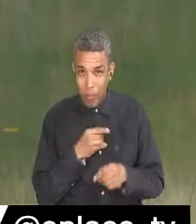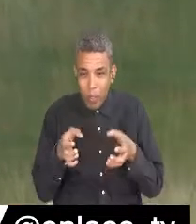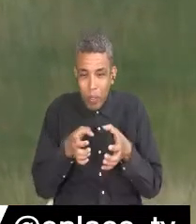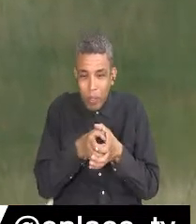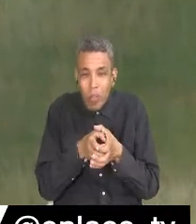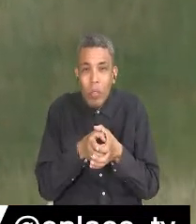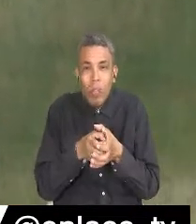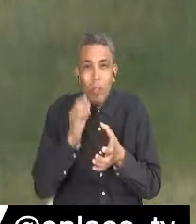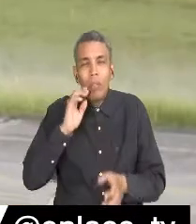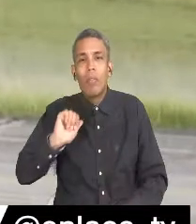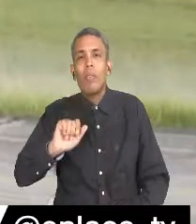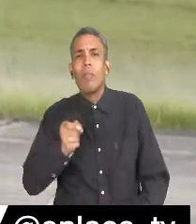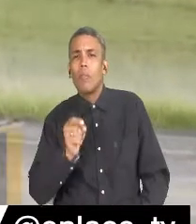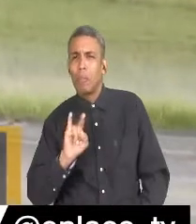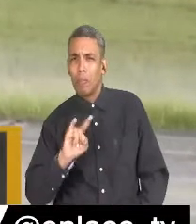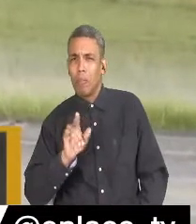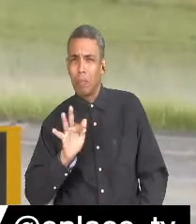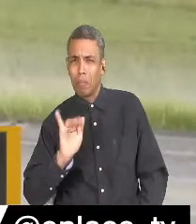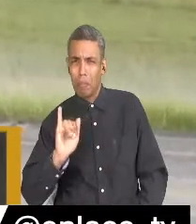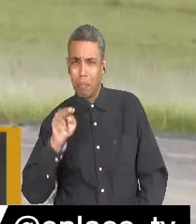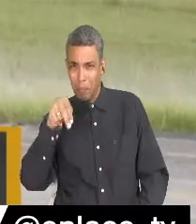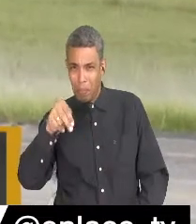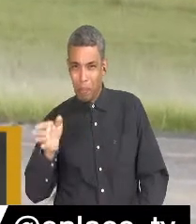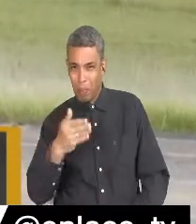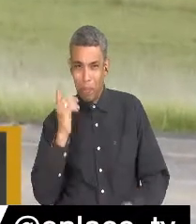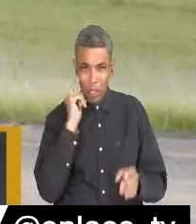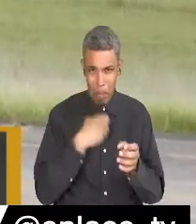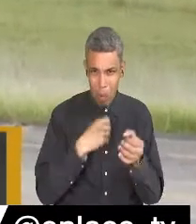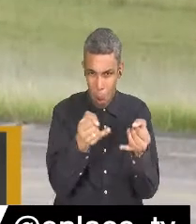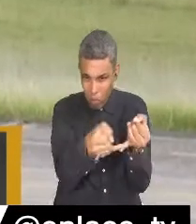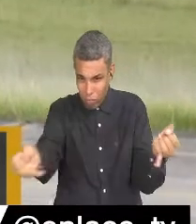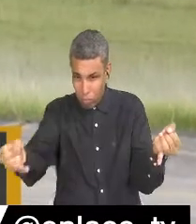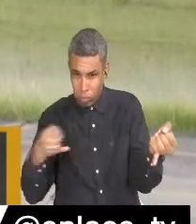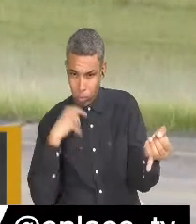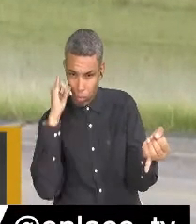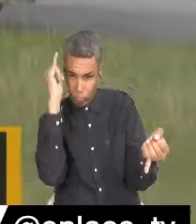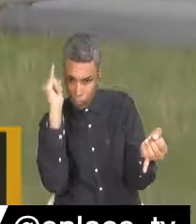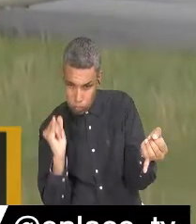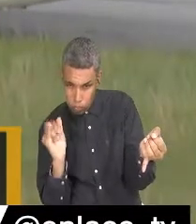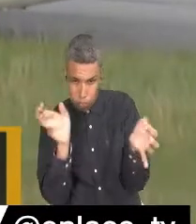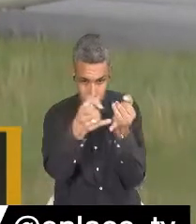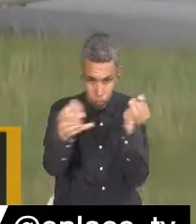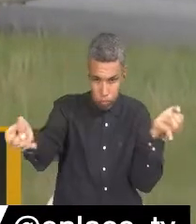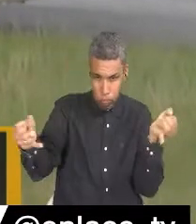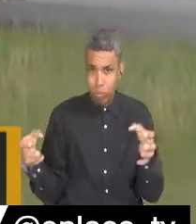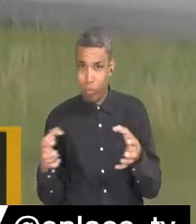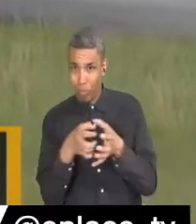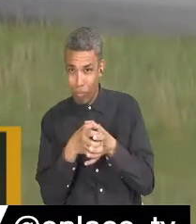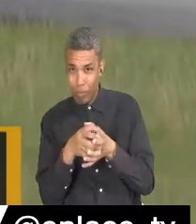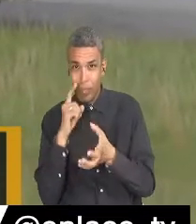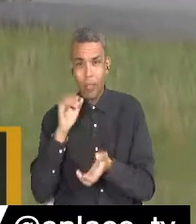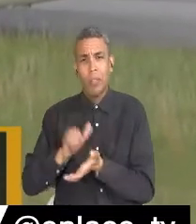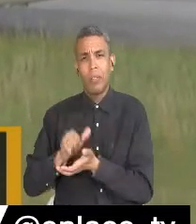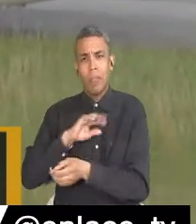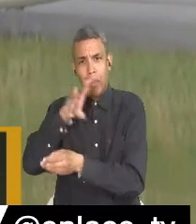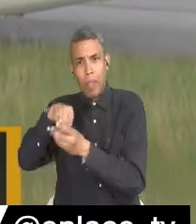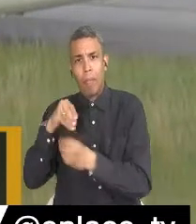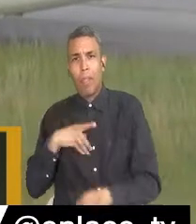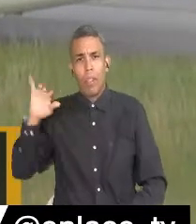Codazzi habría ingresado a la ciudad proveniente de Bucaramanga. En el momento de su despegue para el regreso a la capital santandereana, el piloto